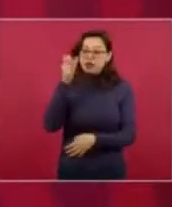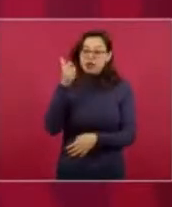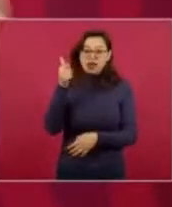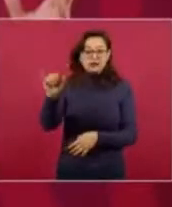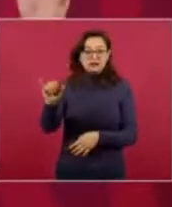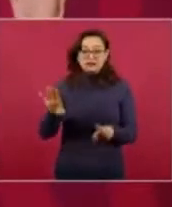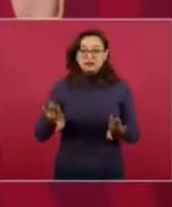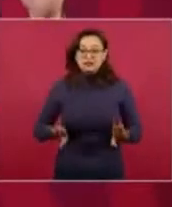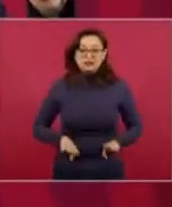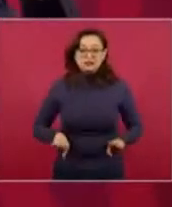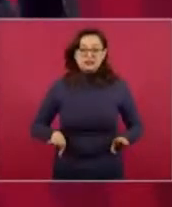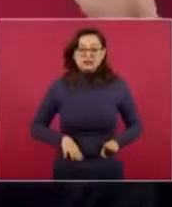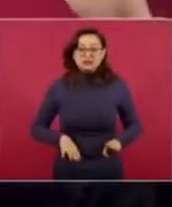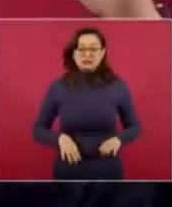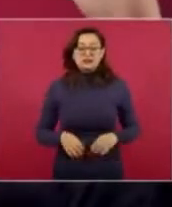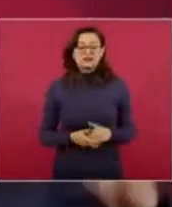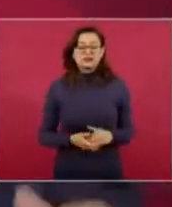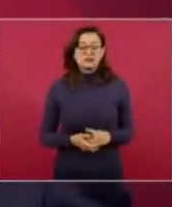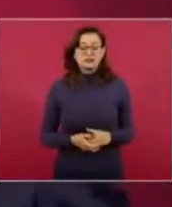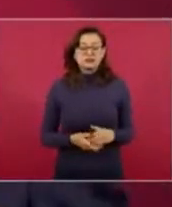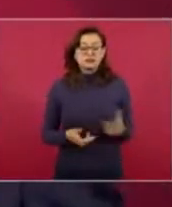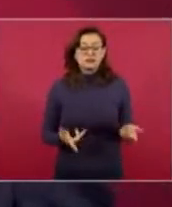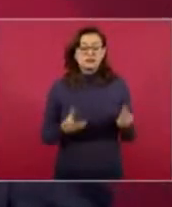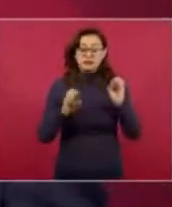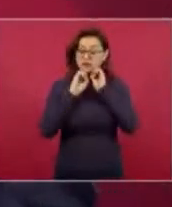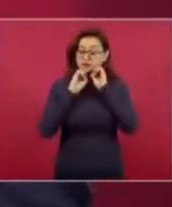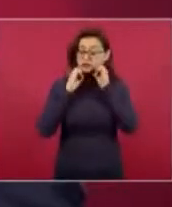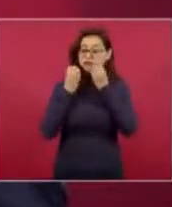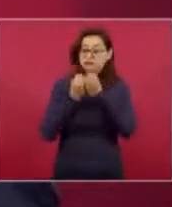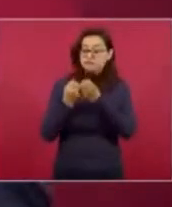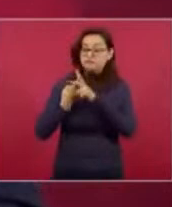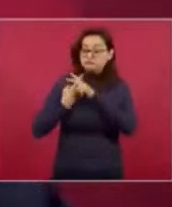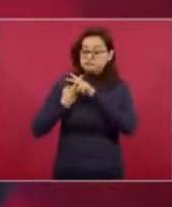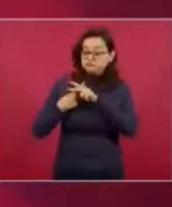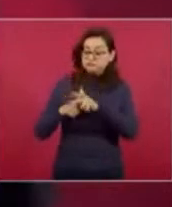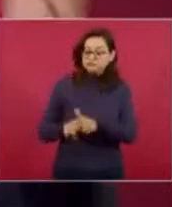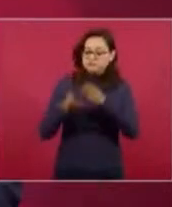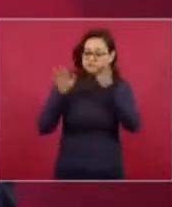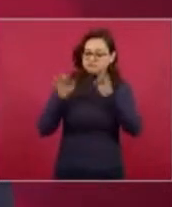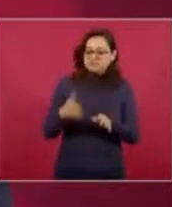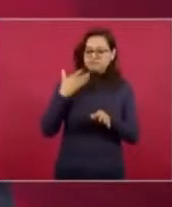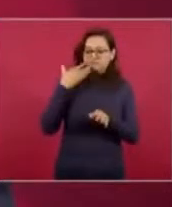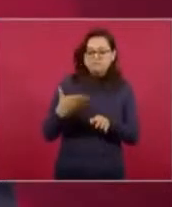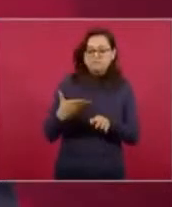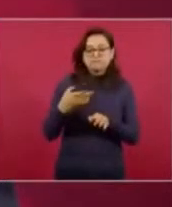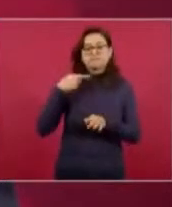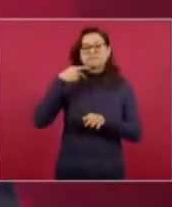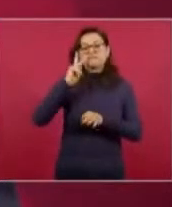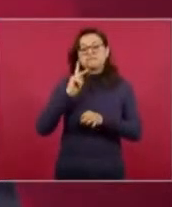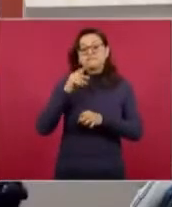son organismos que con el tiempo fueron tomados